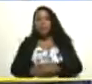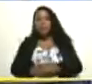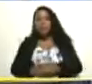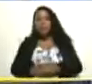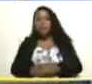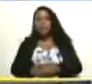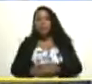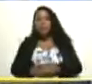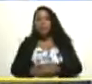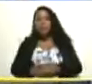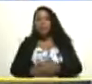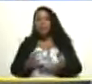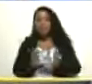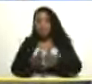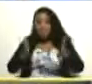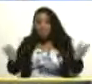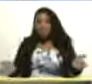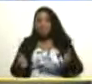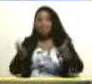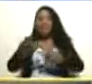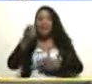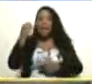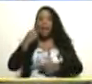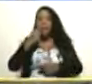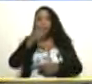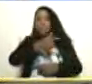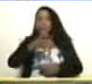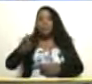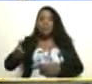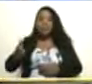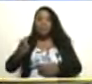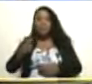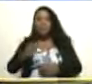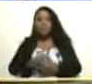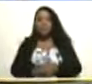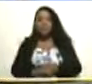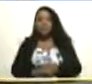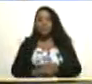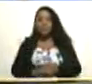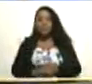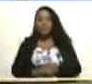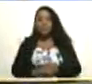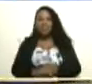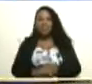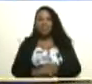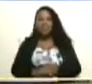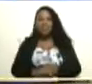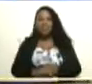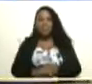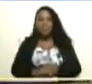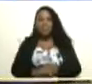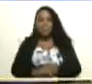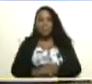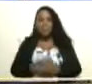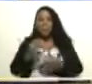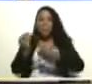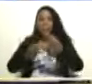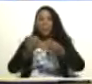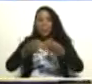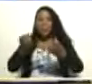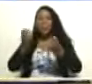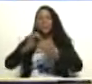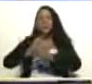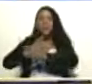motiva más a la gente, con lo que decía la gente ayer en la Plaza Bolívar. Pone la sangre caliente, como los juegos de pelota,